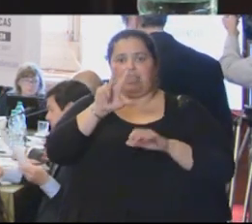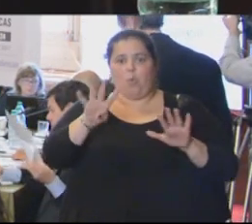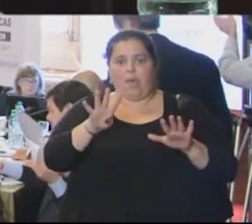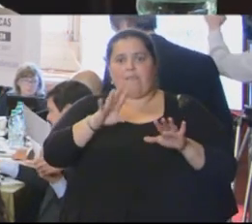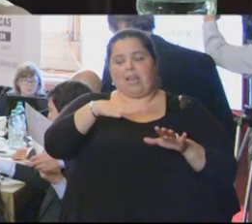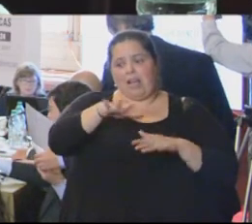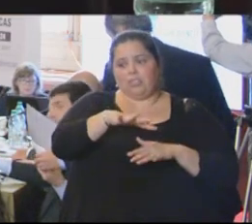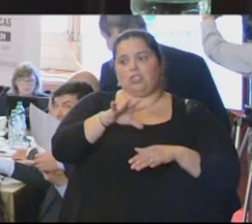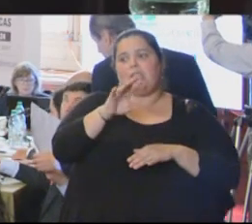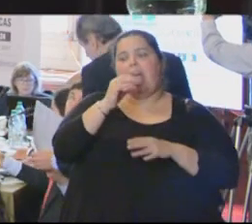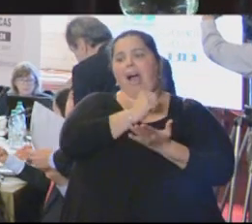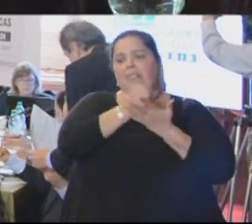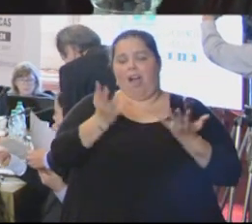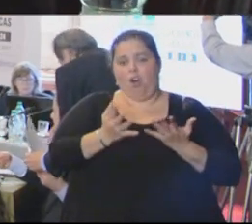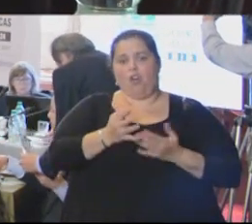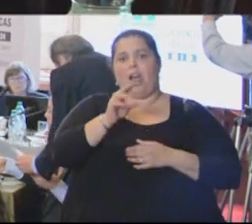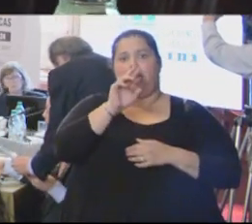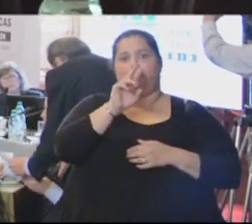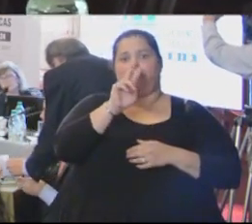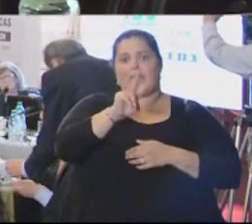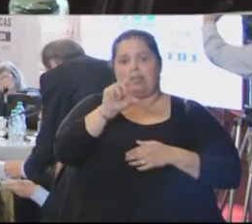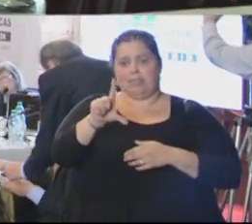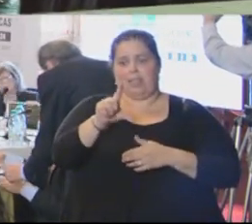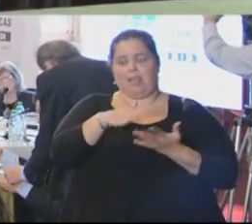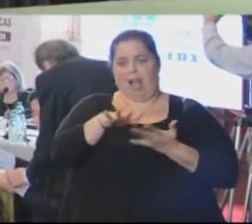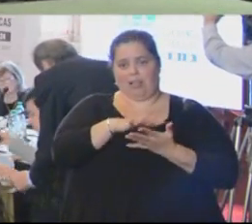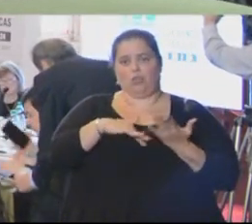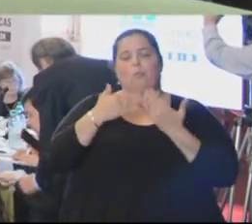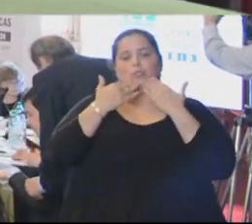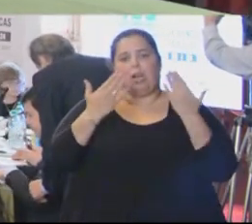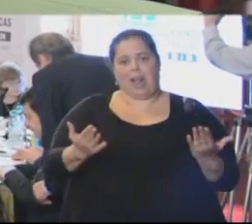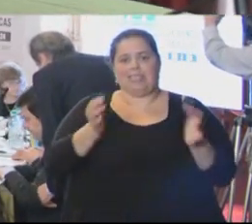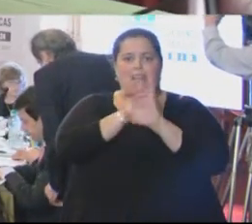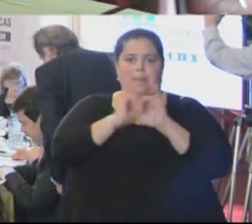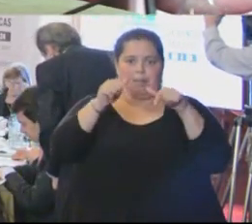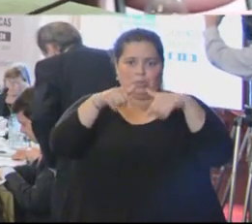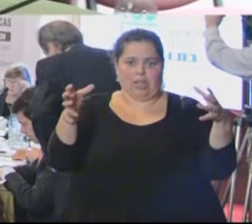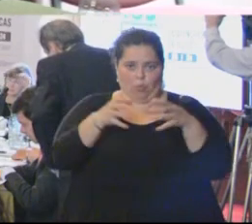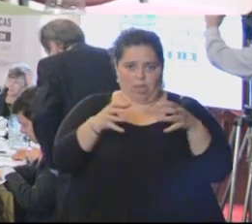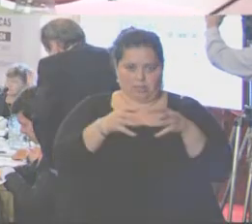Muchas gracias. Y damos por concluida la presente audiencia.